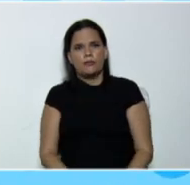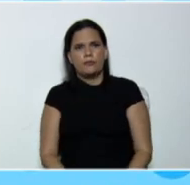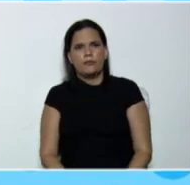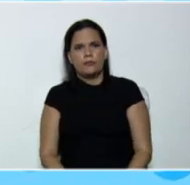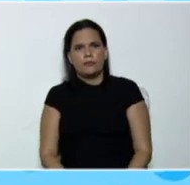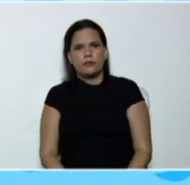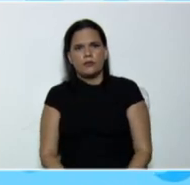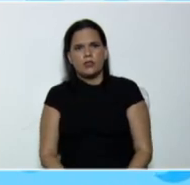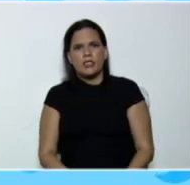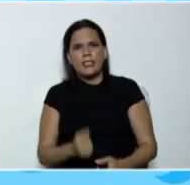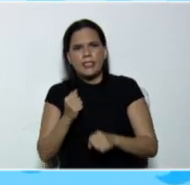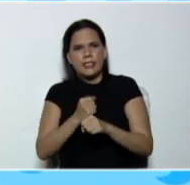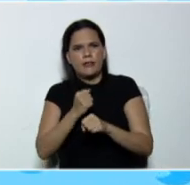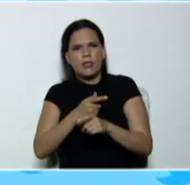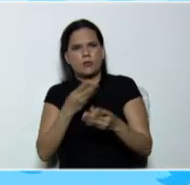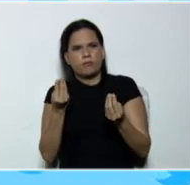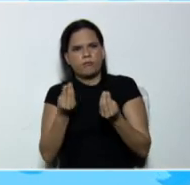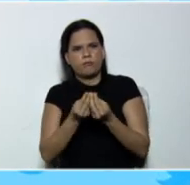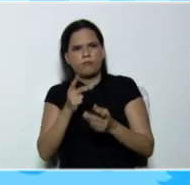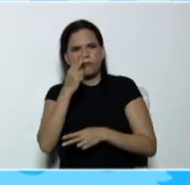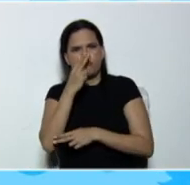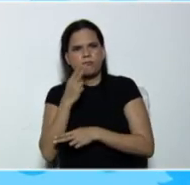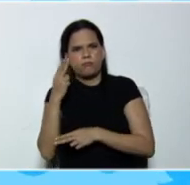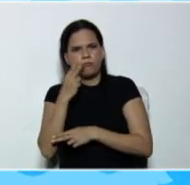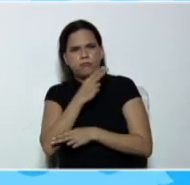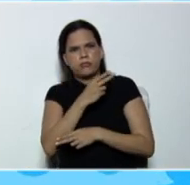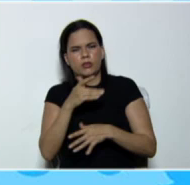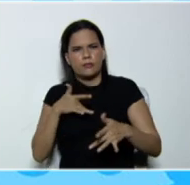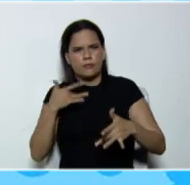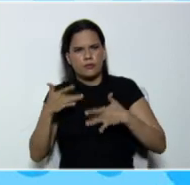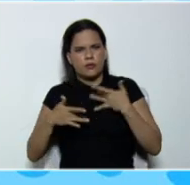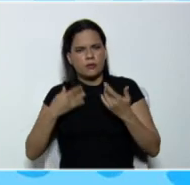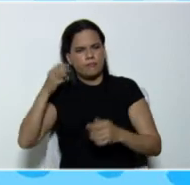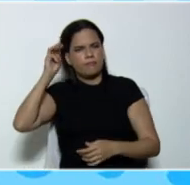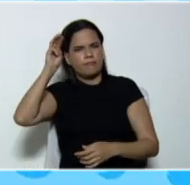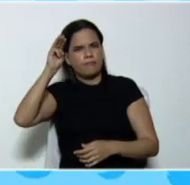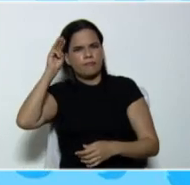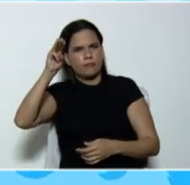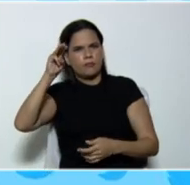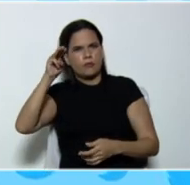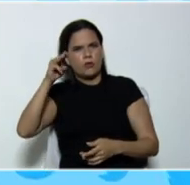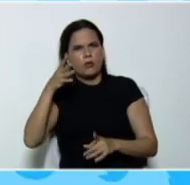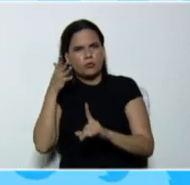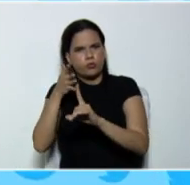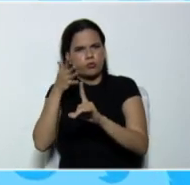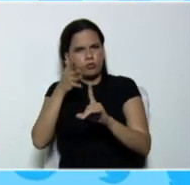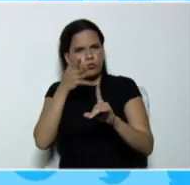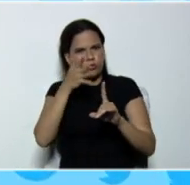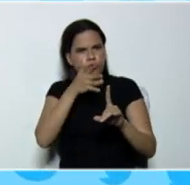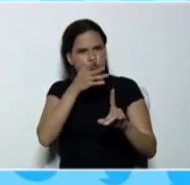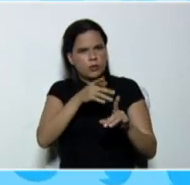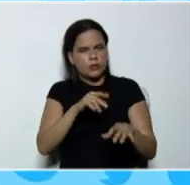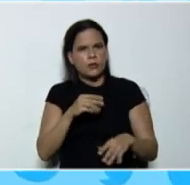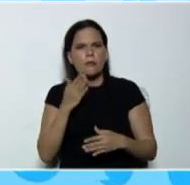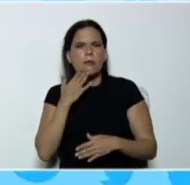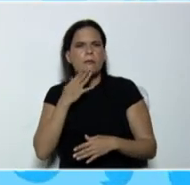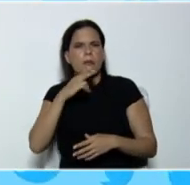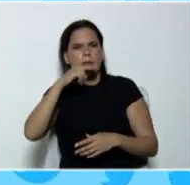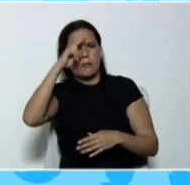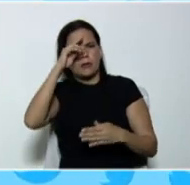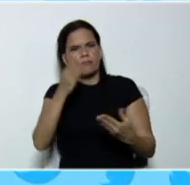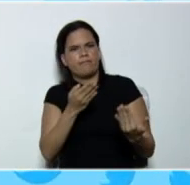Tucapec, activos trabajando con los compromisos asignados por sus docentes, bajo la dirección y supervisión de sus